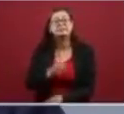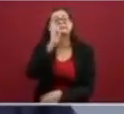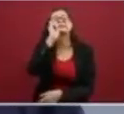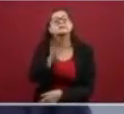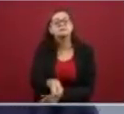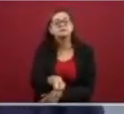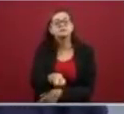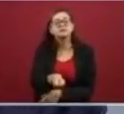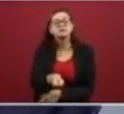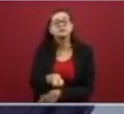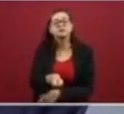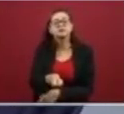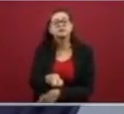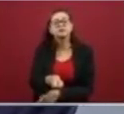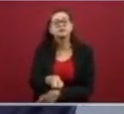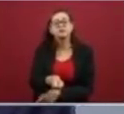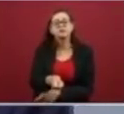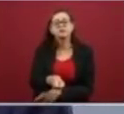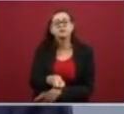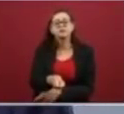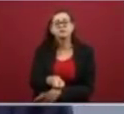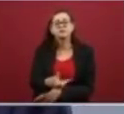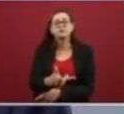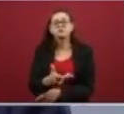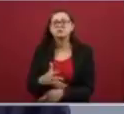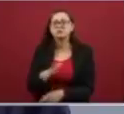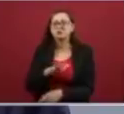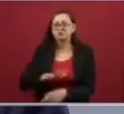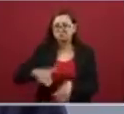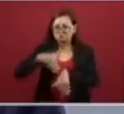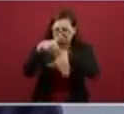efectivo el Estado de Derecho,